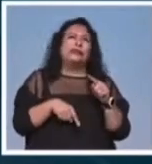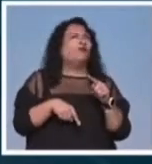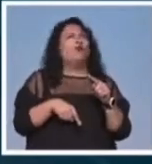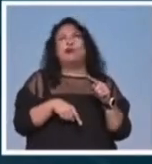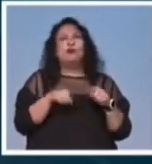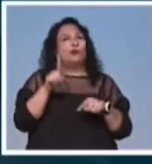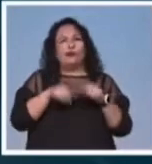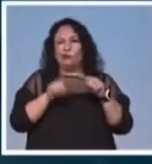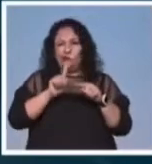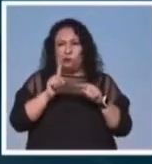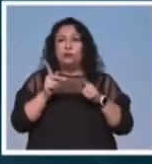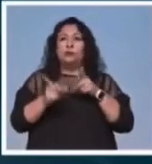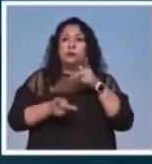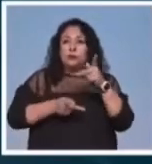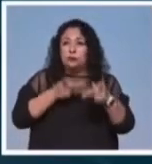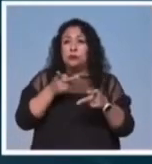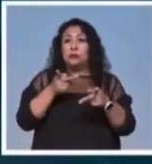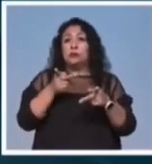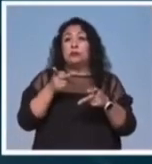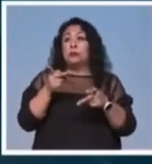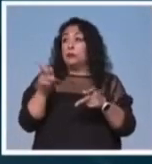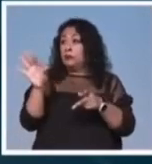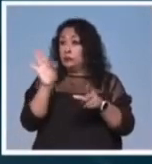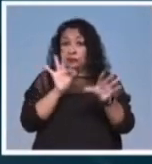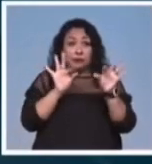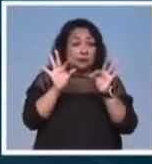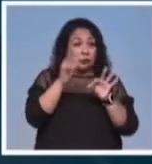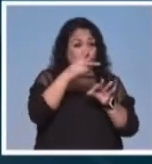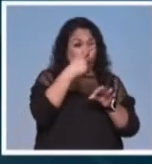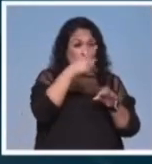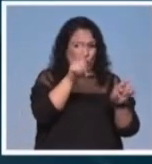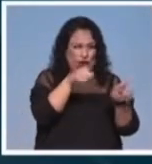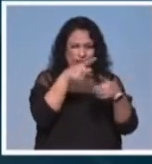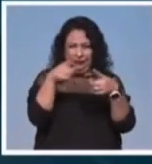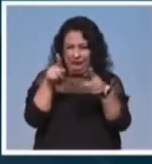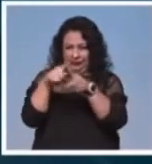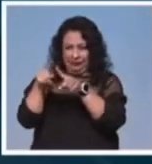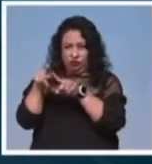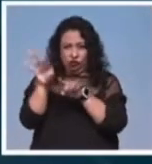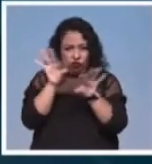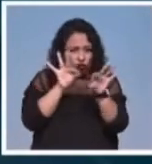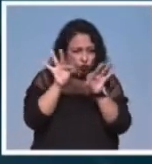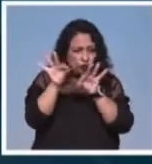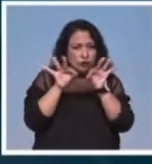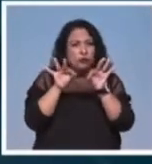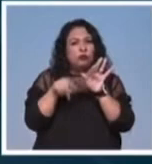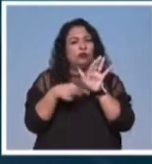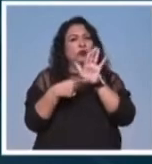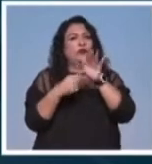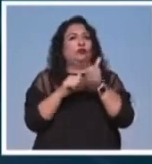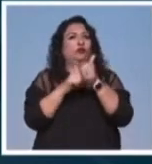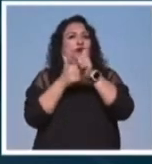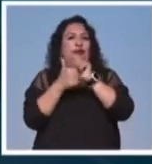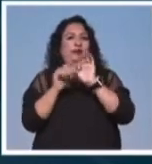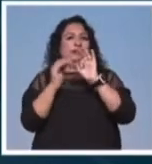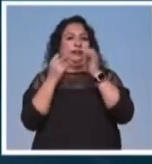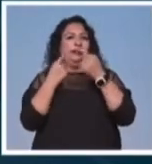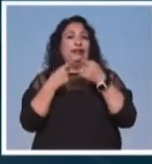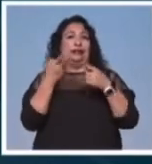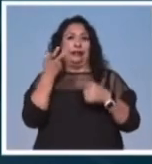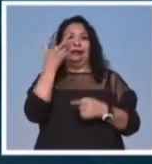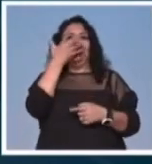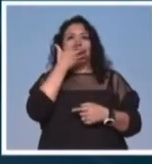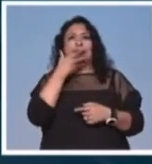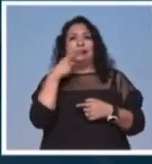presta lo mejor de todas las músicas y lo pone de su propia forma, ¿no? Entonces, eso es lo bonito de la música